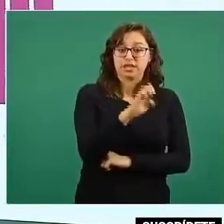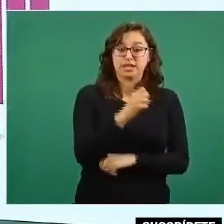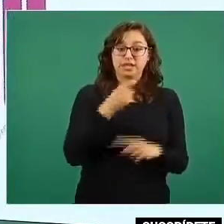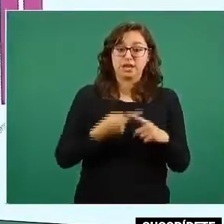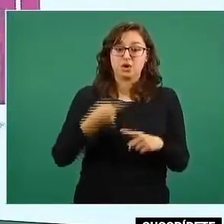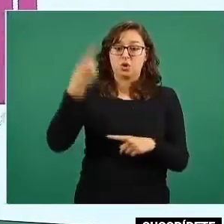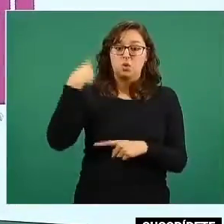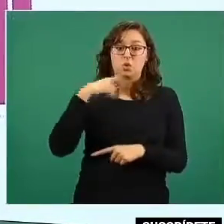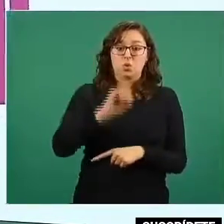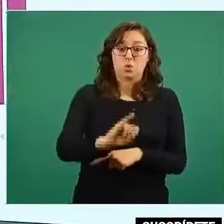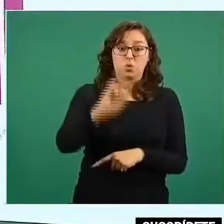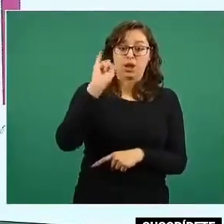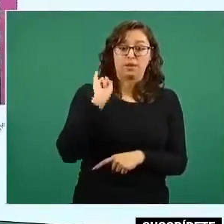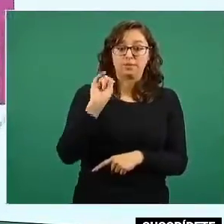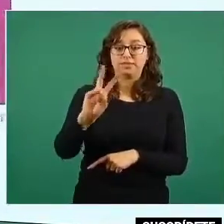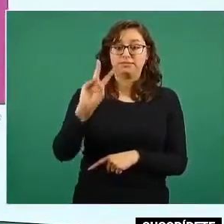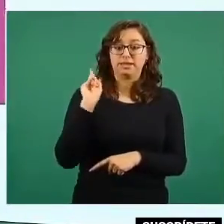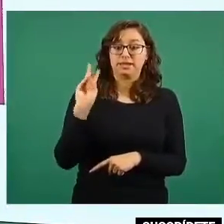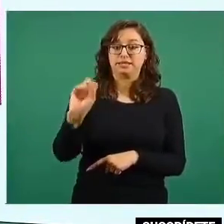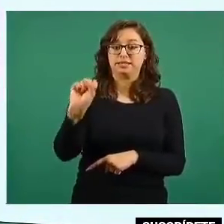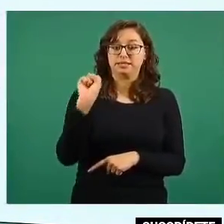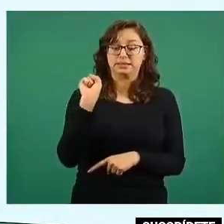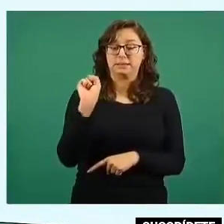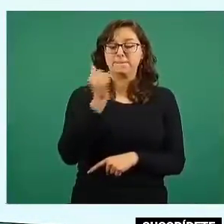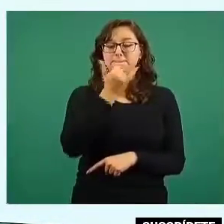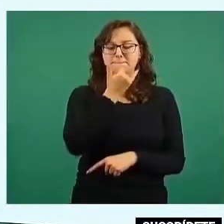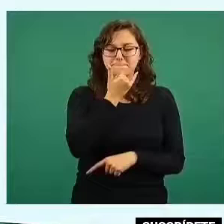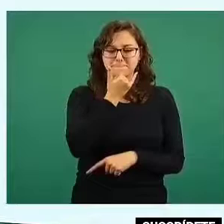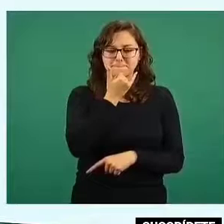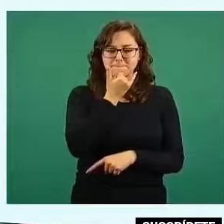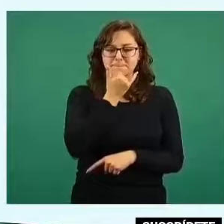pasado jueves, viernes, sábado,